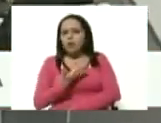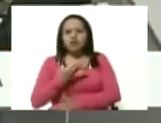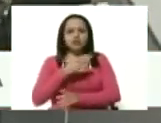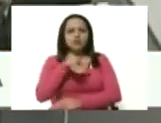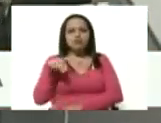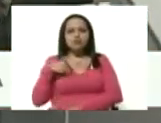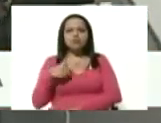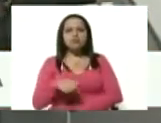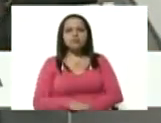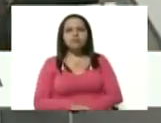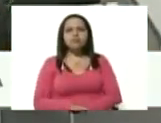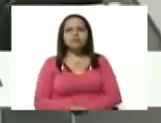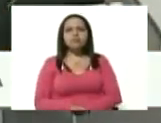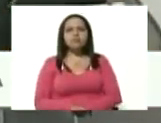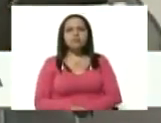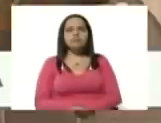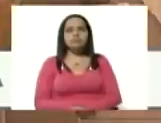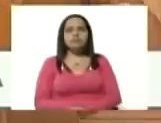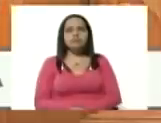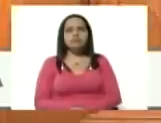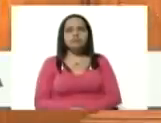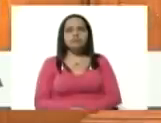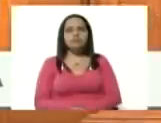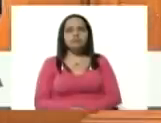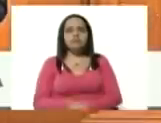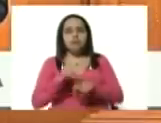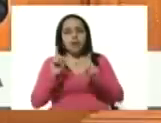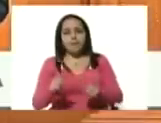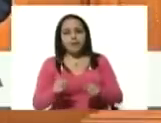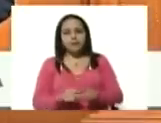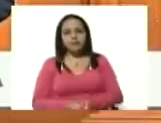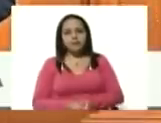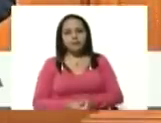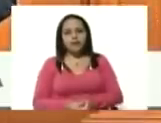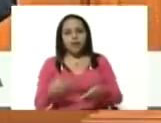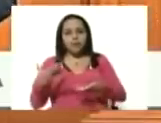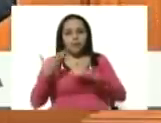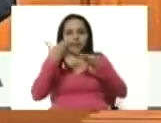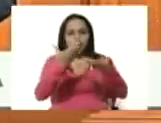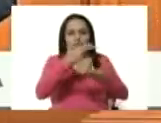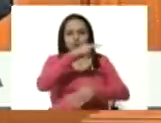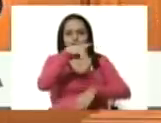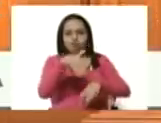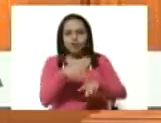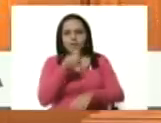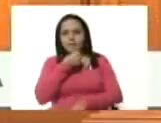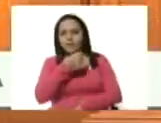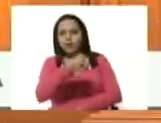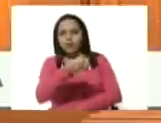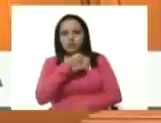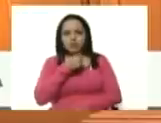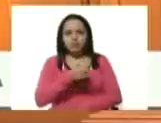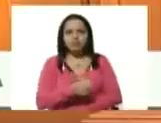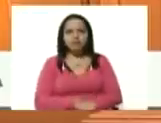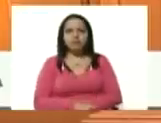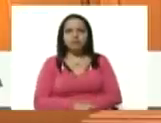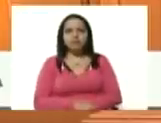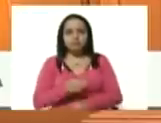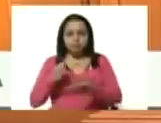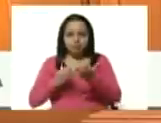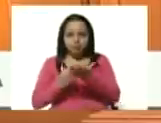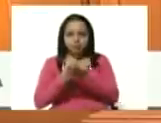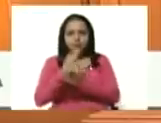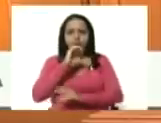Pascualina. Y bueno, recibió el Premio Nacional de Periodismo por trayectoria periodística, una